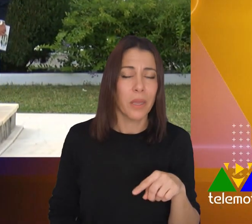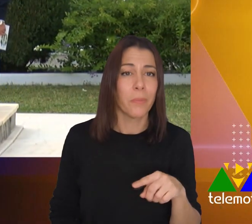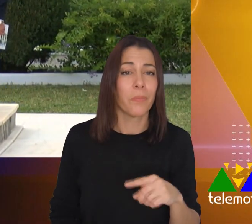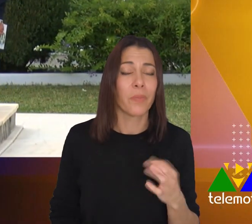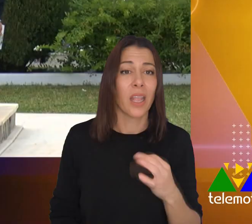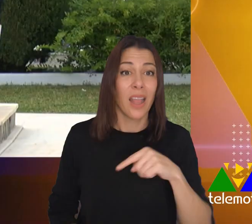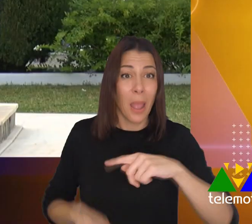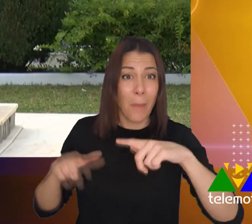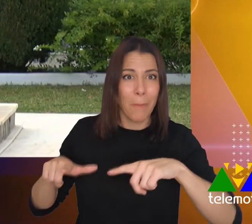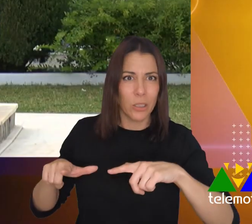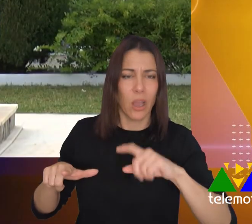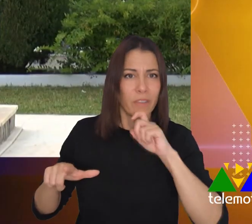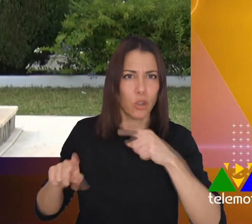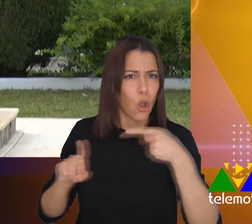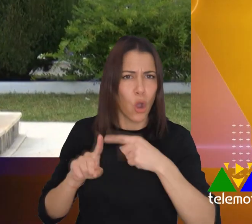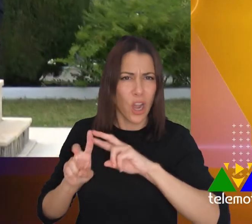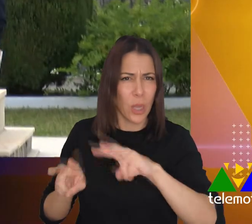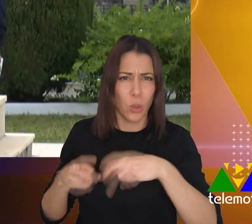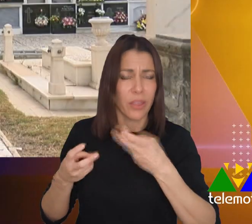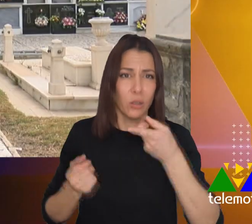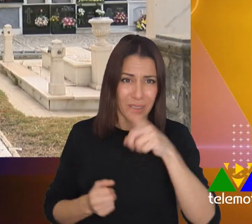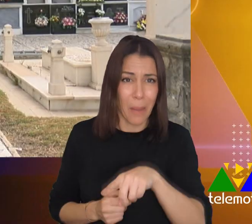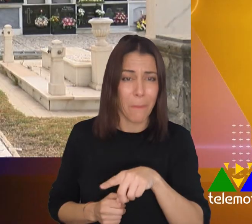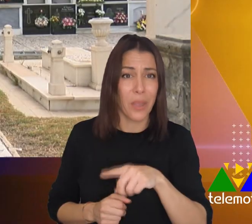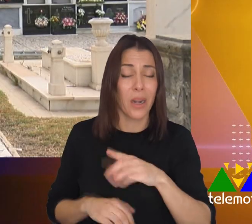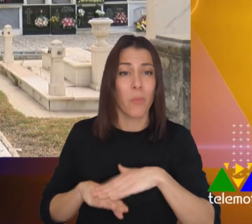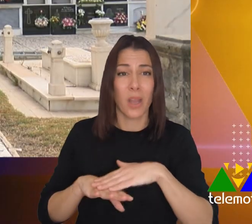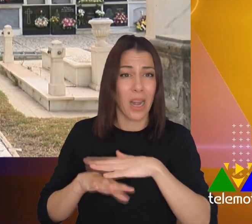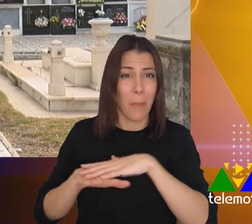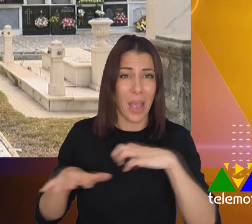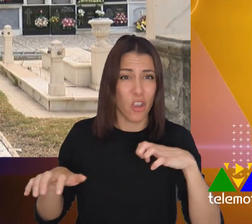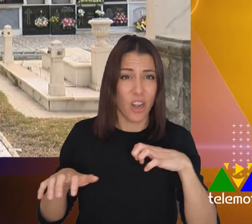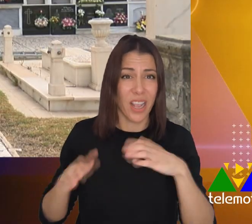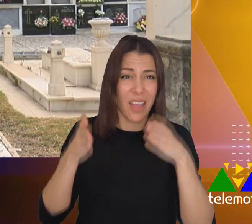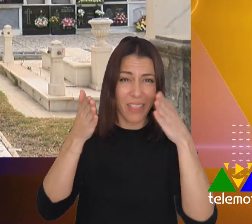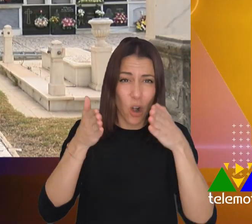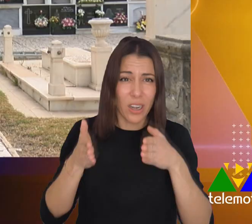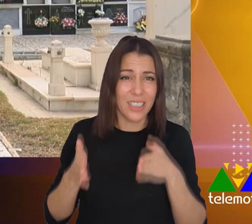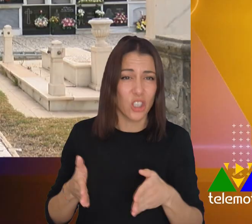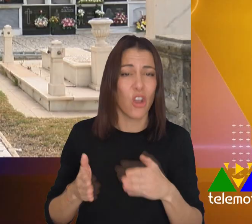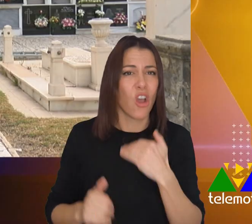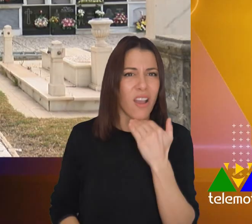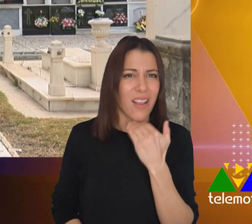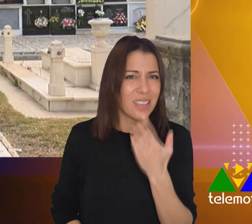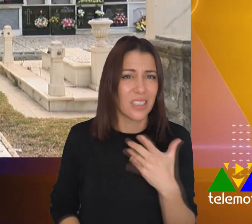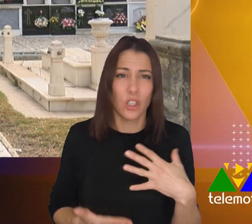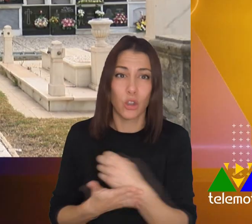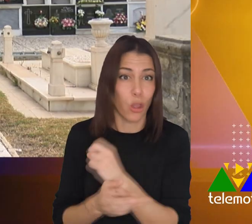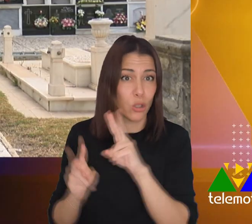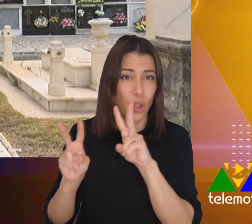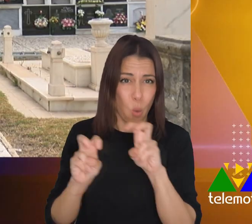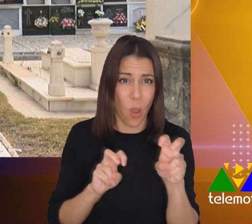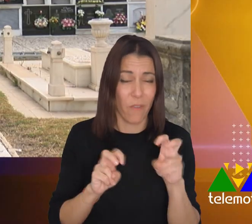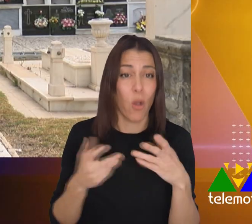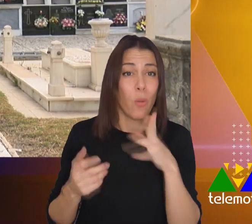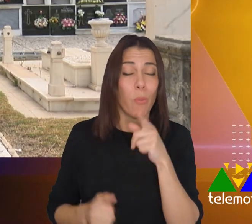decir, este patio se ha reutilizado, ¿no? Es decir, la mayor parte de los nichos ya prácticamente son casi todos nuevos, ¿no?